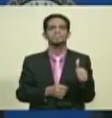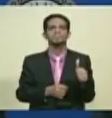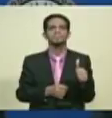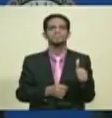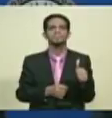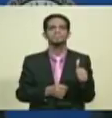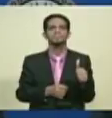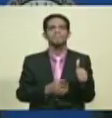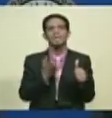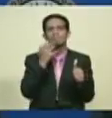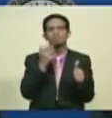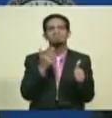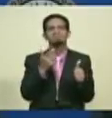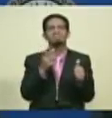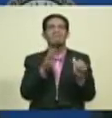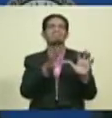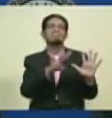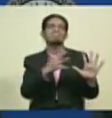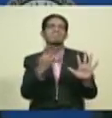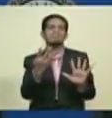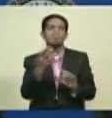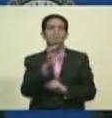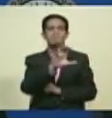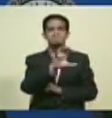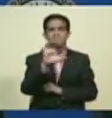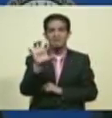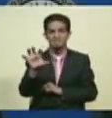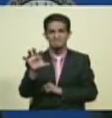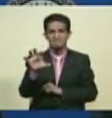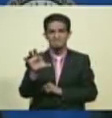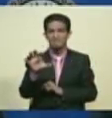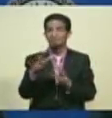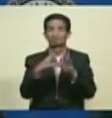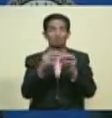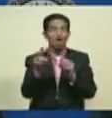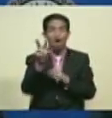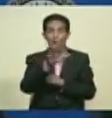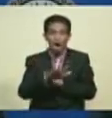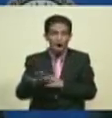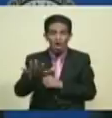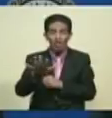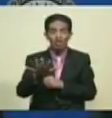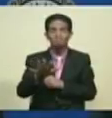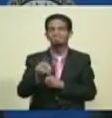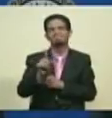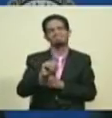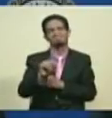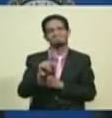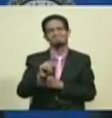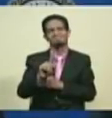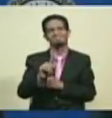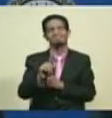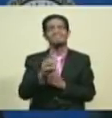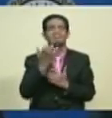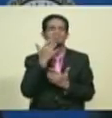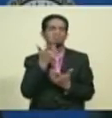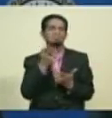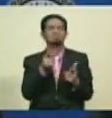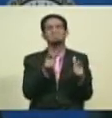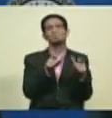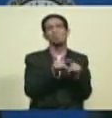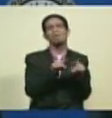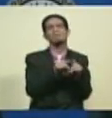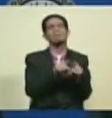no son 19 países con sus pueblos, son élites gobernantes corporativas